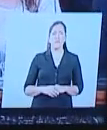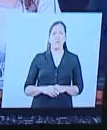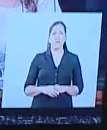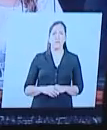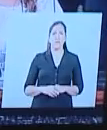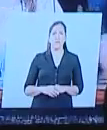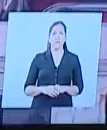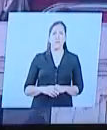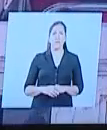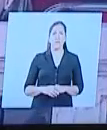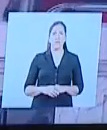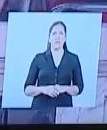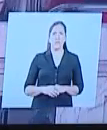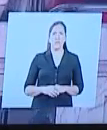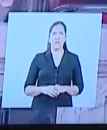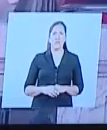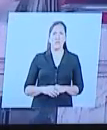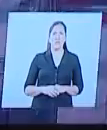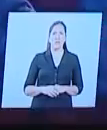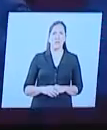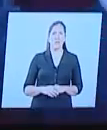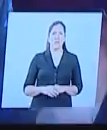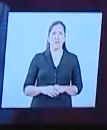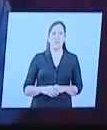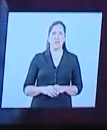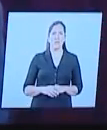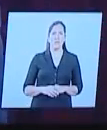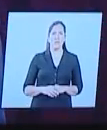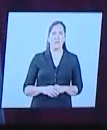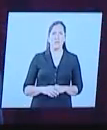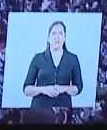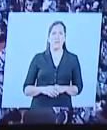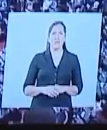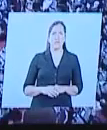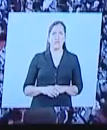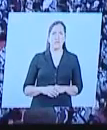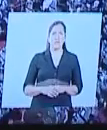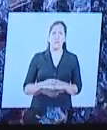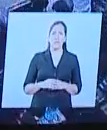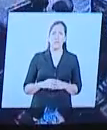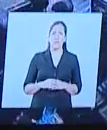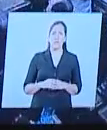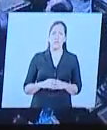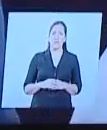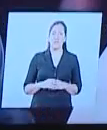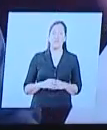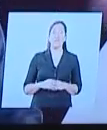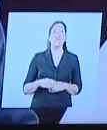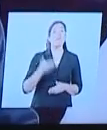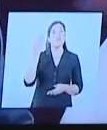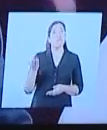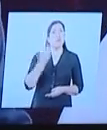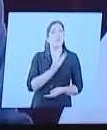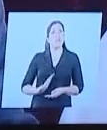va a combatir la corrupción y va a ser implacable para que la ley se cumpla y que los bienes